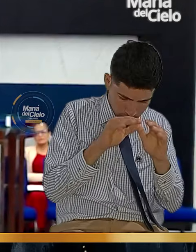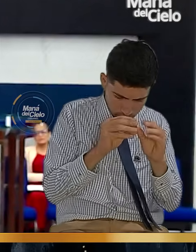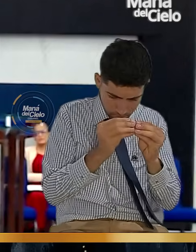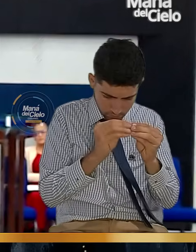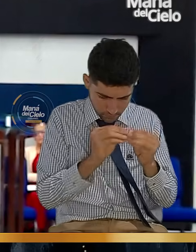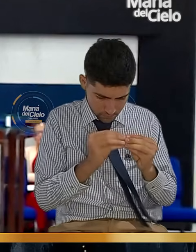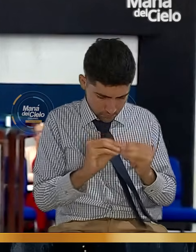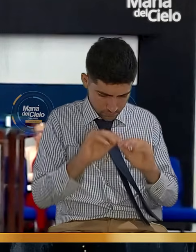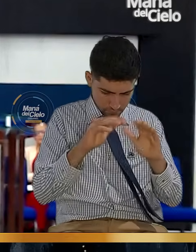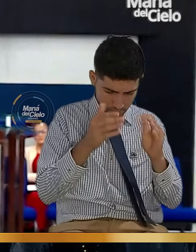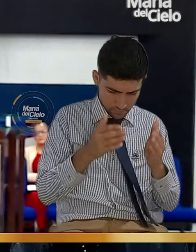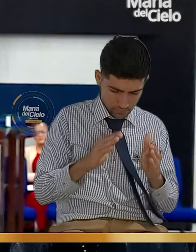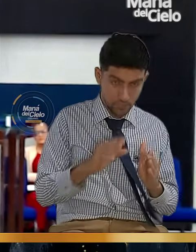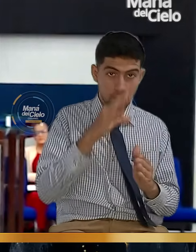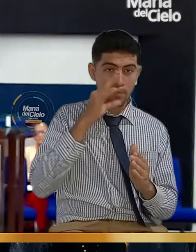léala,